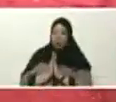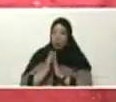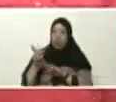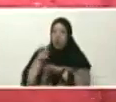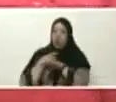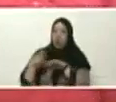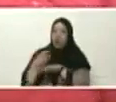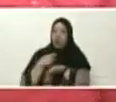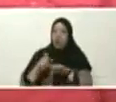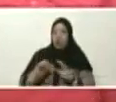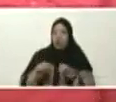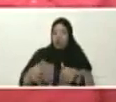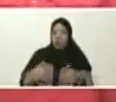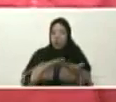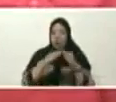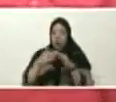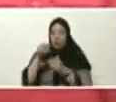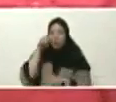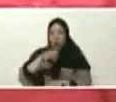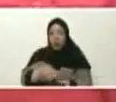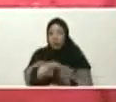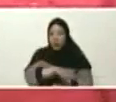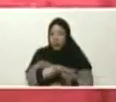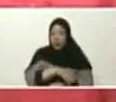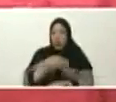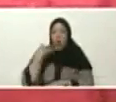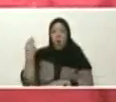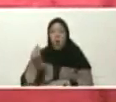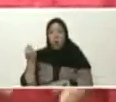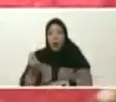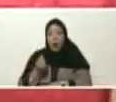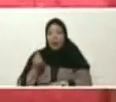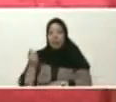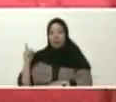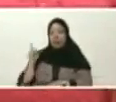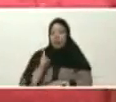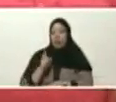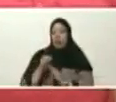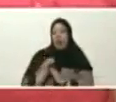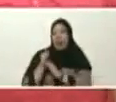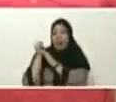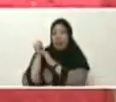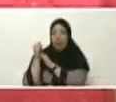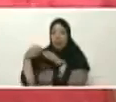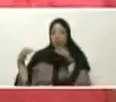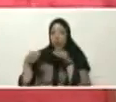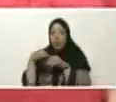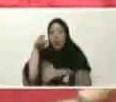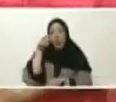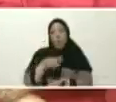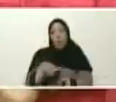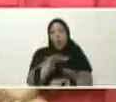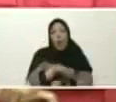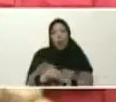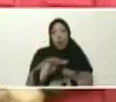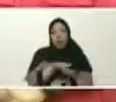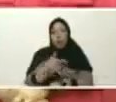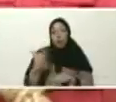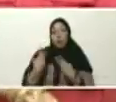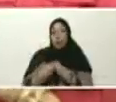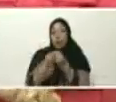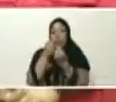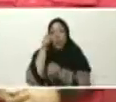Gobierno desde la base. Gobierno con la base. Lo gobierno del pueblo para el pueblo y con el